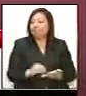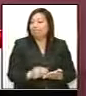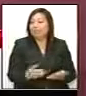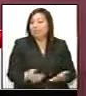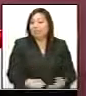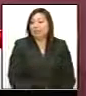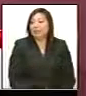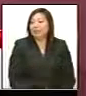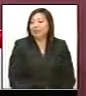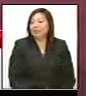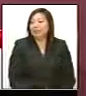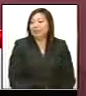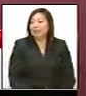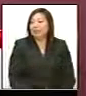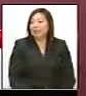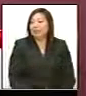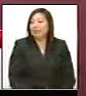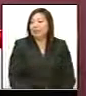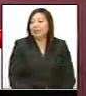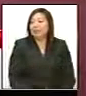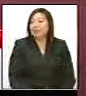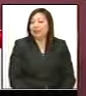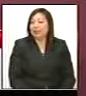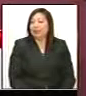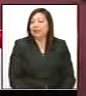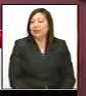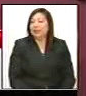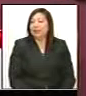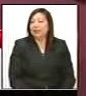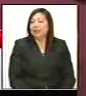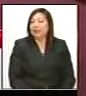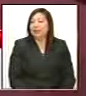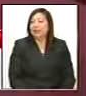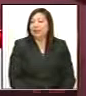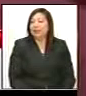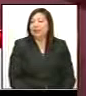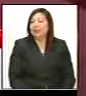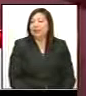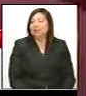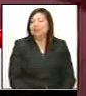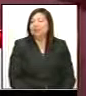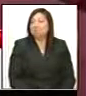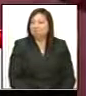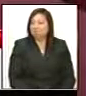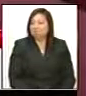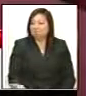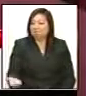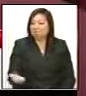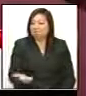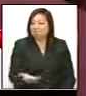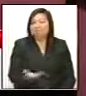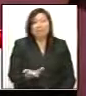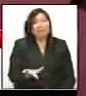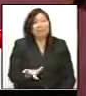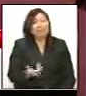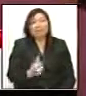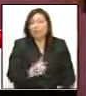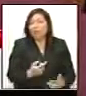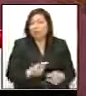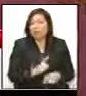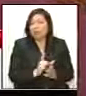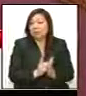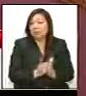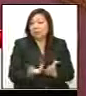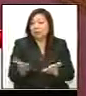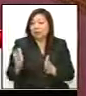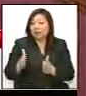que no ha podido. Sí, sí, tiene usted el uso de la palabra. Buenas tardes, señor congresista, público presente. Ha tenido un inconveniente último minuto, él estaba